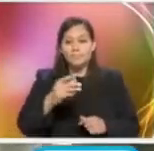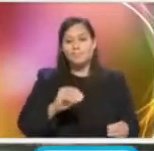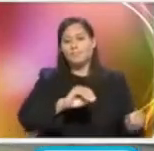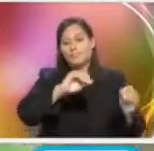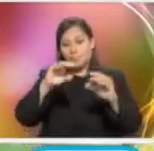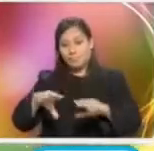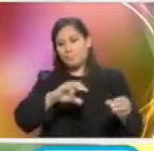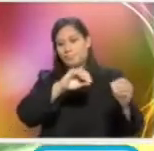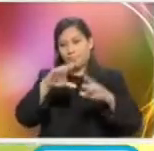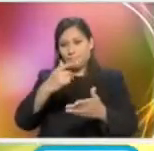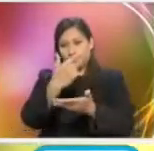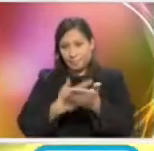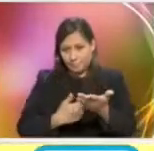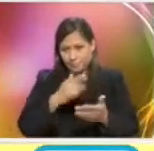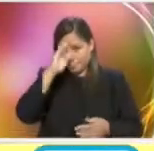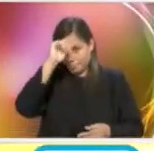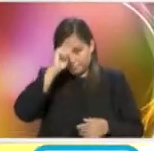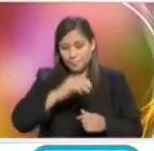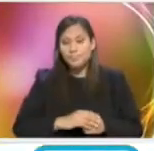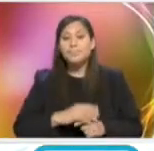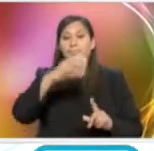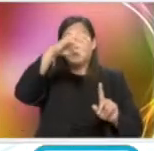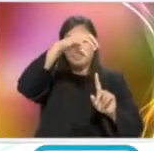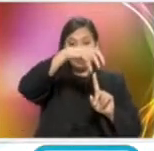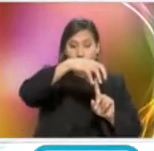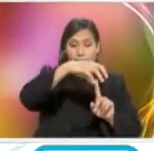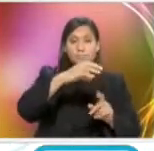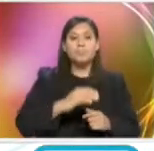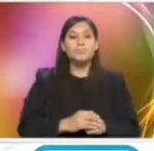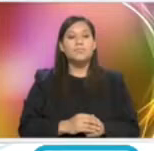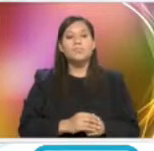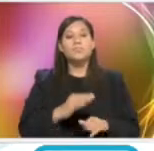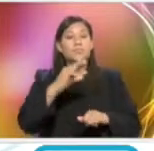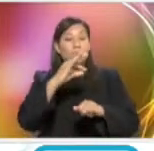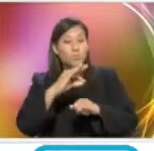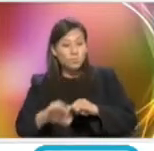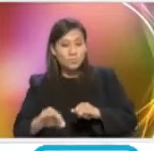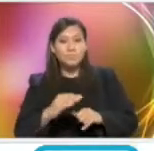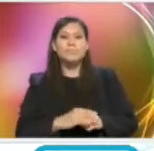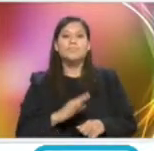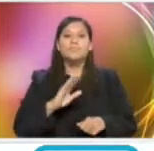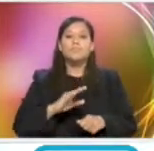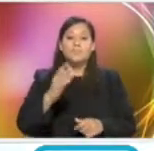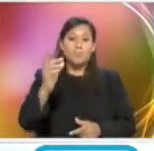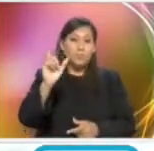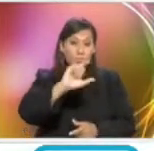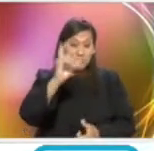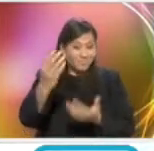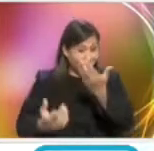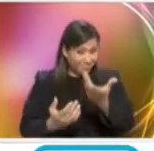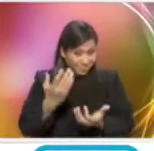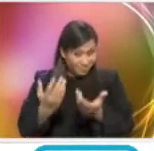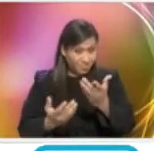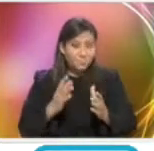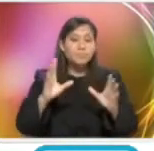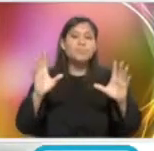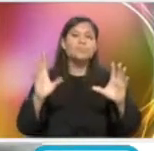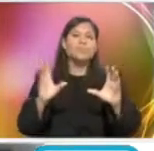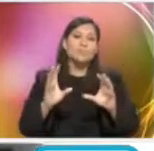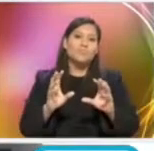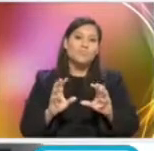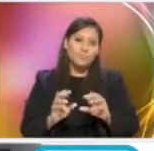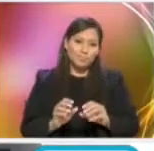el resto de los ingredientes. Ok. ¿sí? Los champiñones se van a poner casi al final, ya que esté hirviendo, ¿no? Claro, pues se reduce. Porque